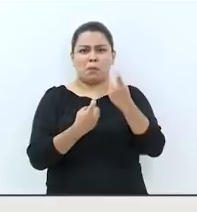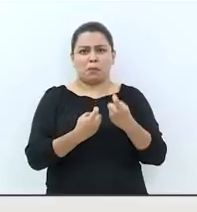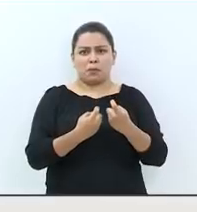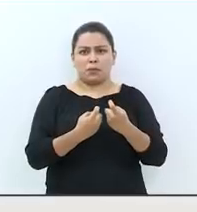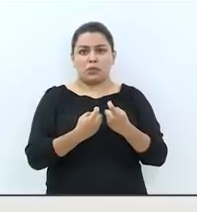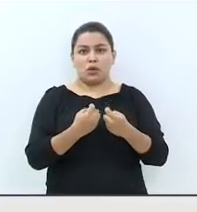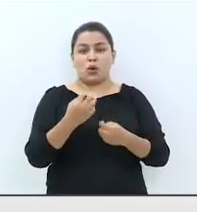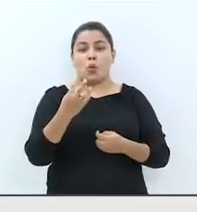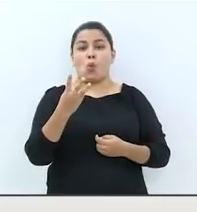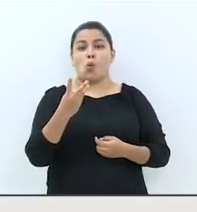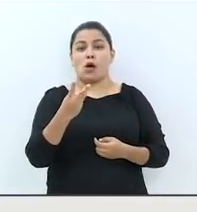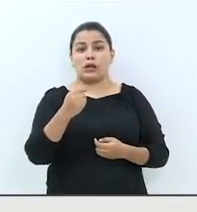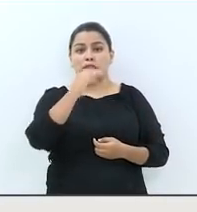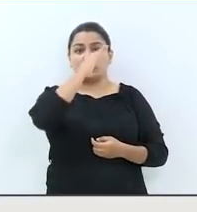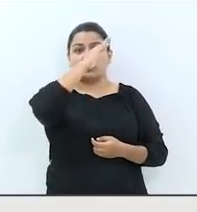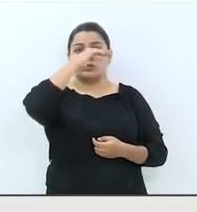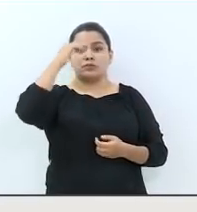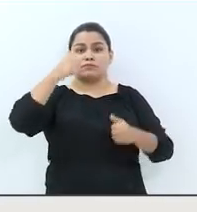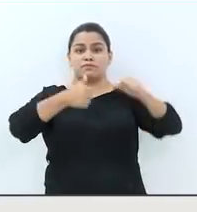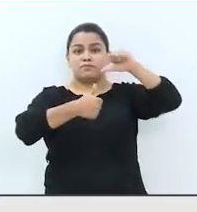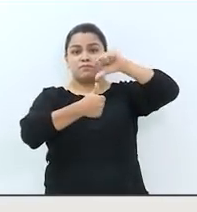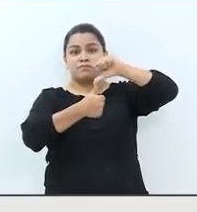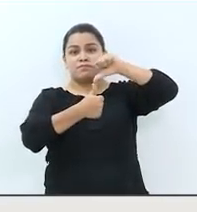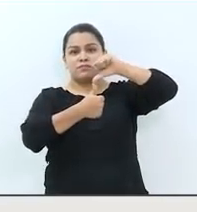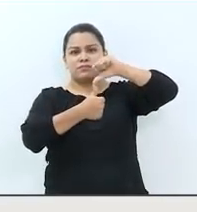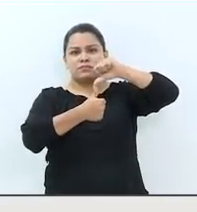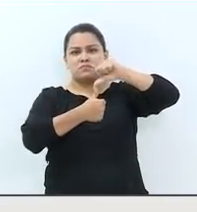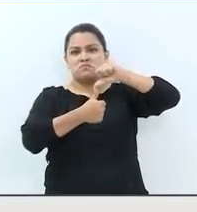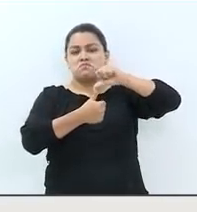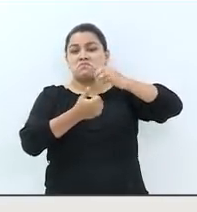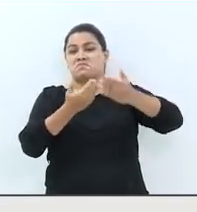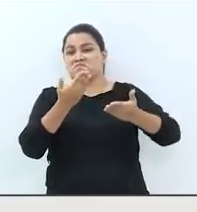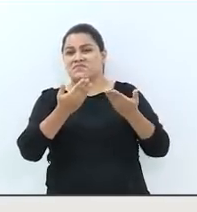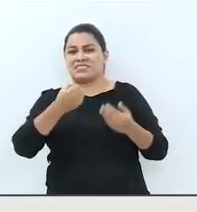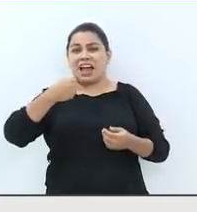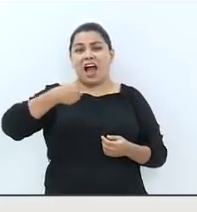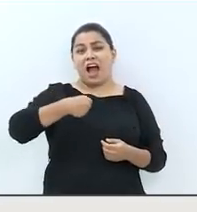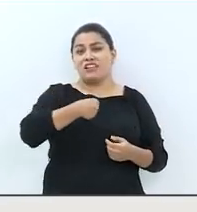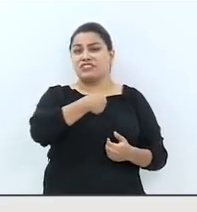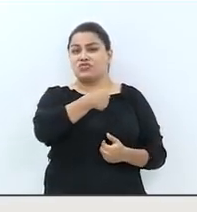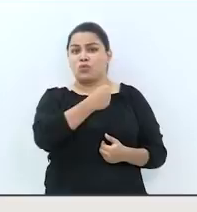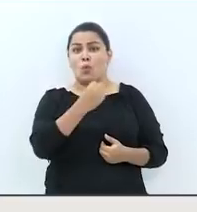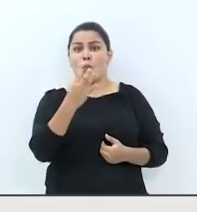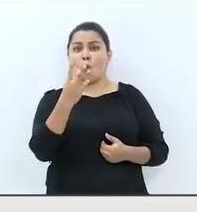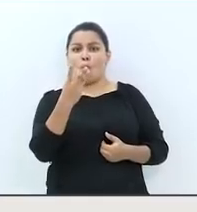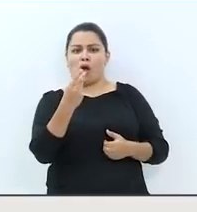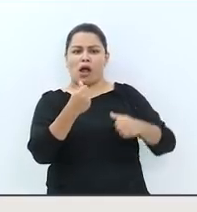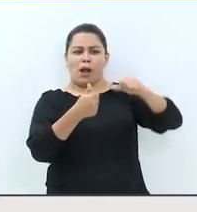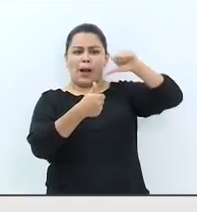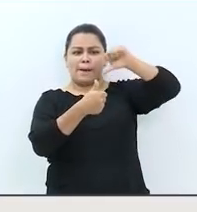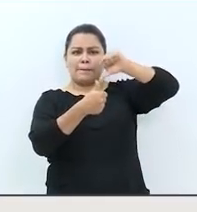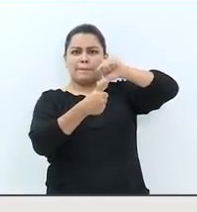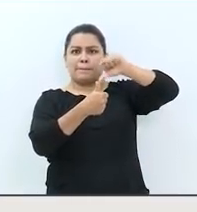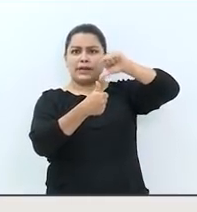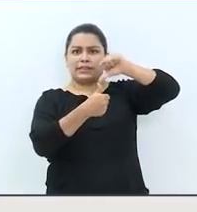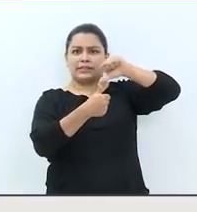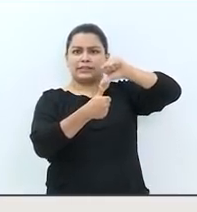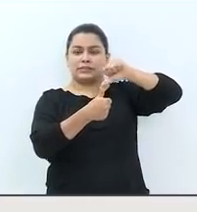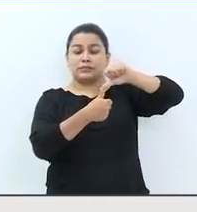sobre cuántos países tiene Centroamérica. ¿Por qué no una canción de cuántos países tiene Centroamérica? Entonces,